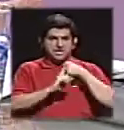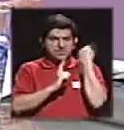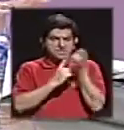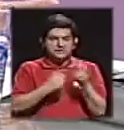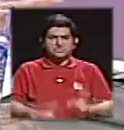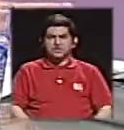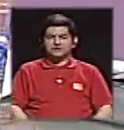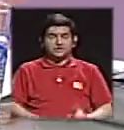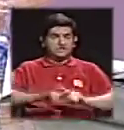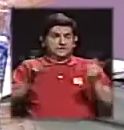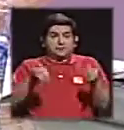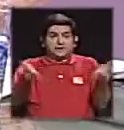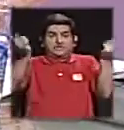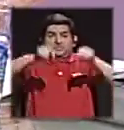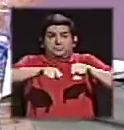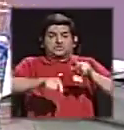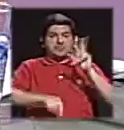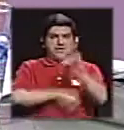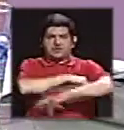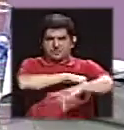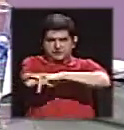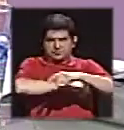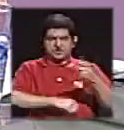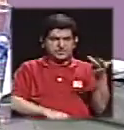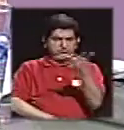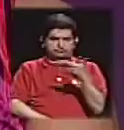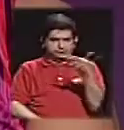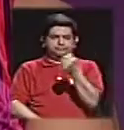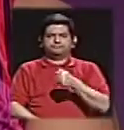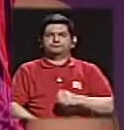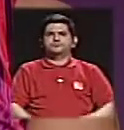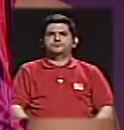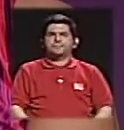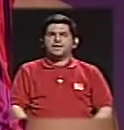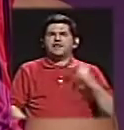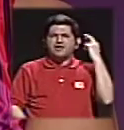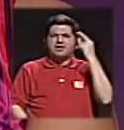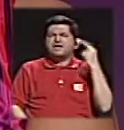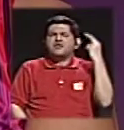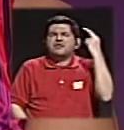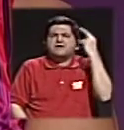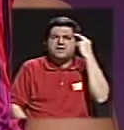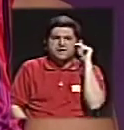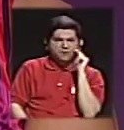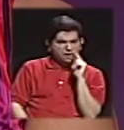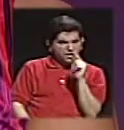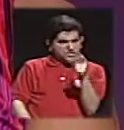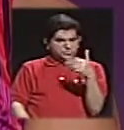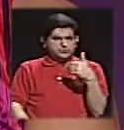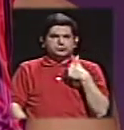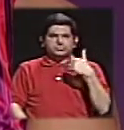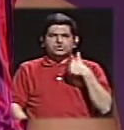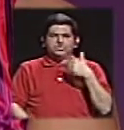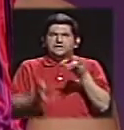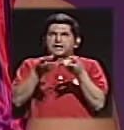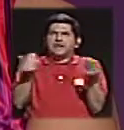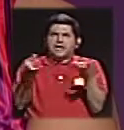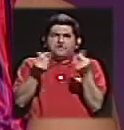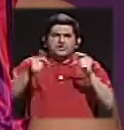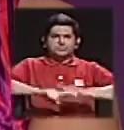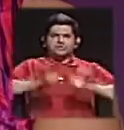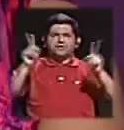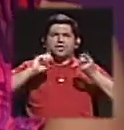tan disímiles en los tres países. ¿A qué obedece esos resultados